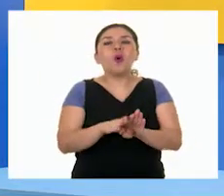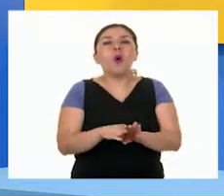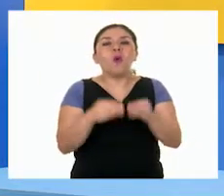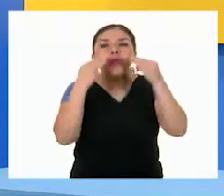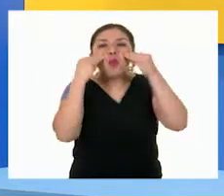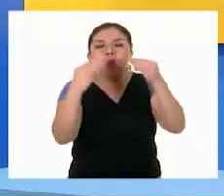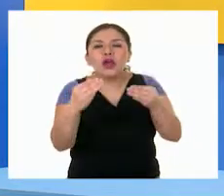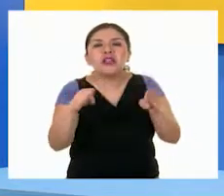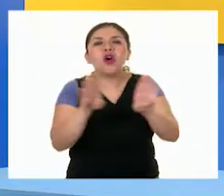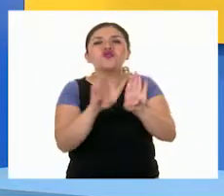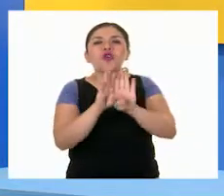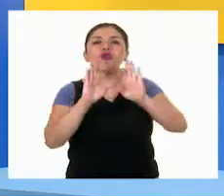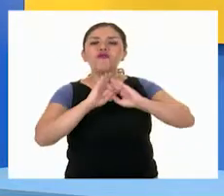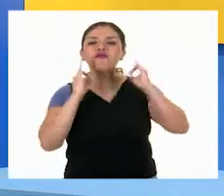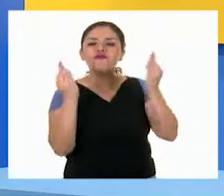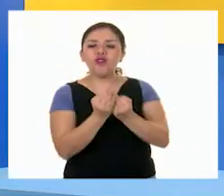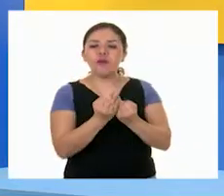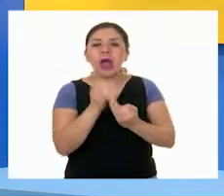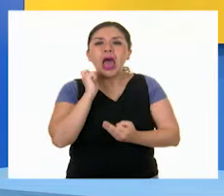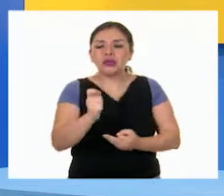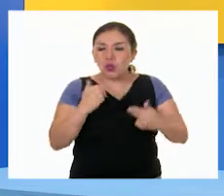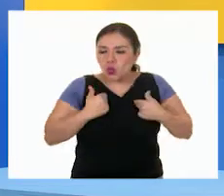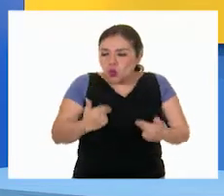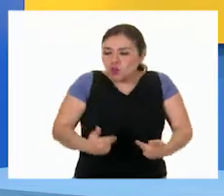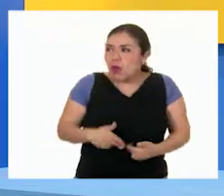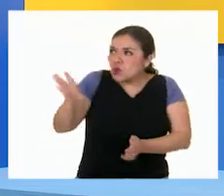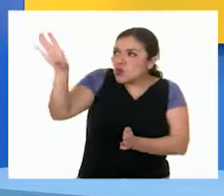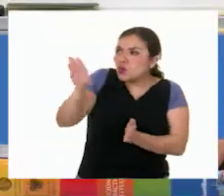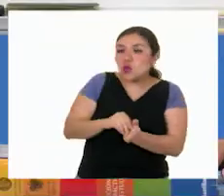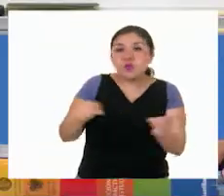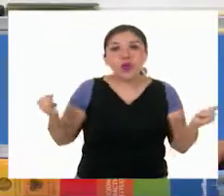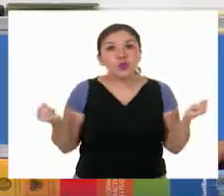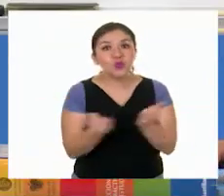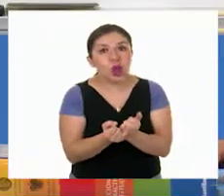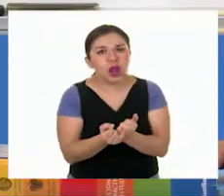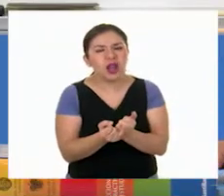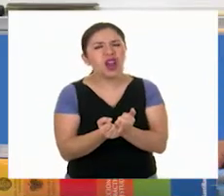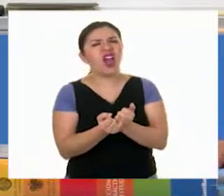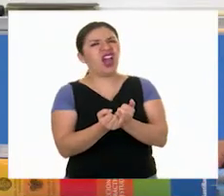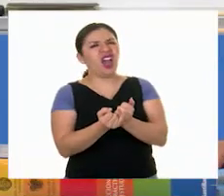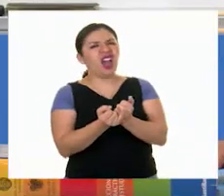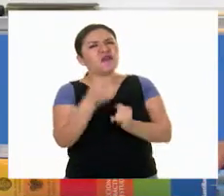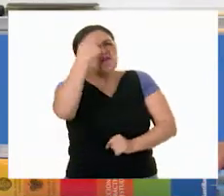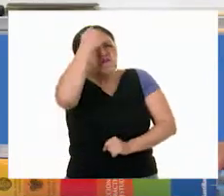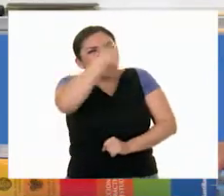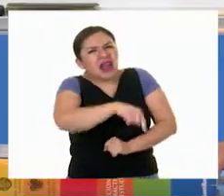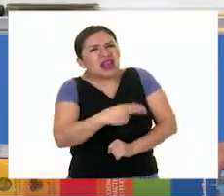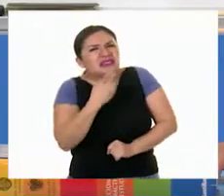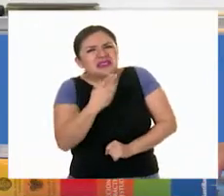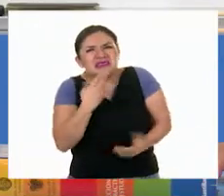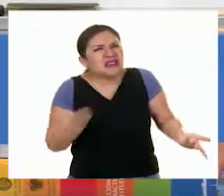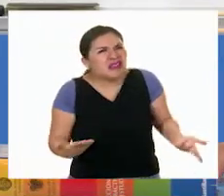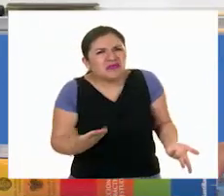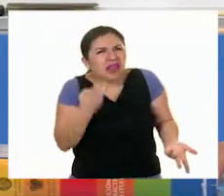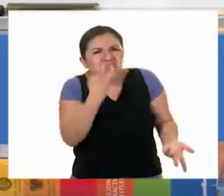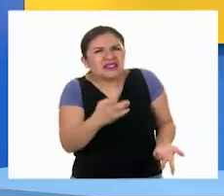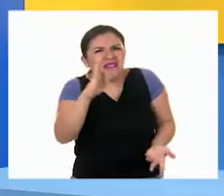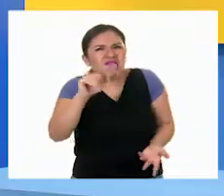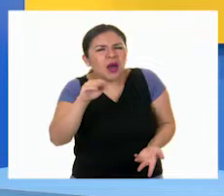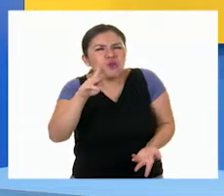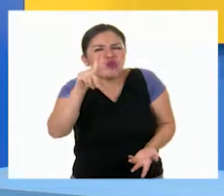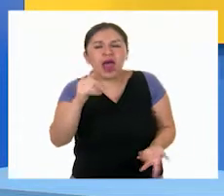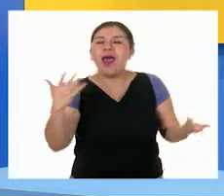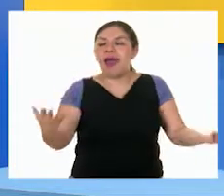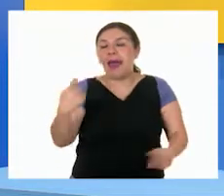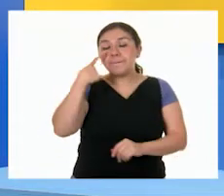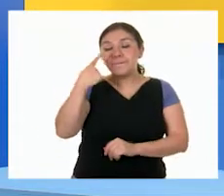de ser de los seres humanos. ¿Y para qué hacen eso las fábulas, maestra? Ah, Rolito,